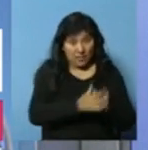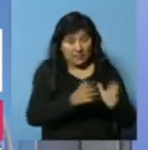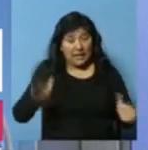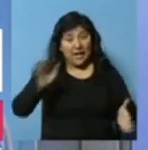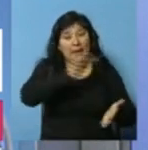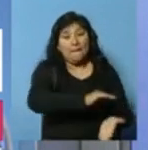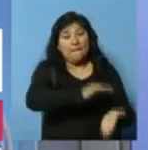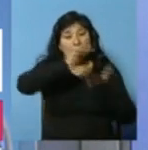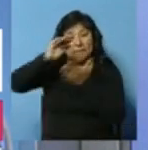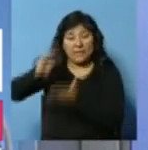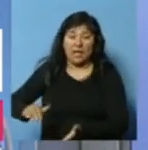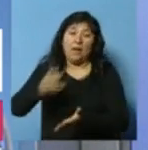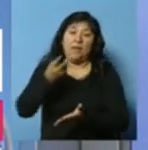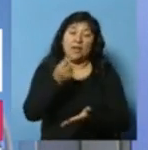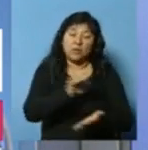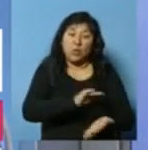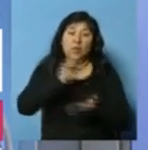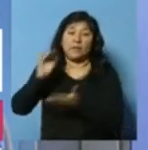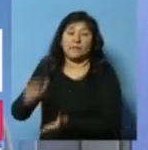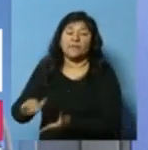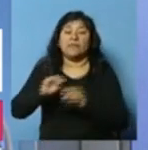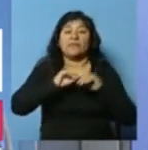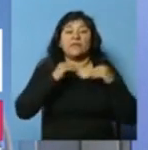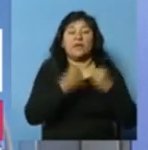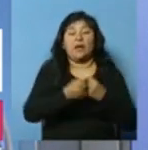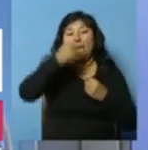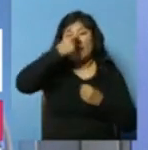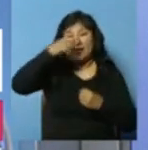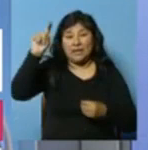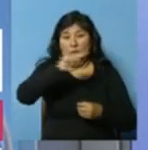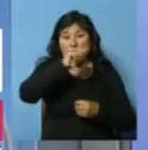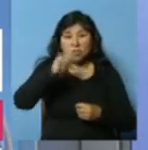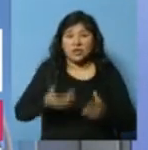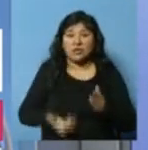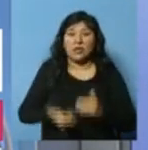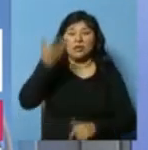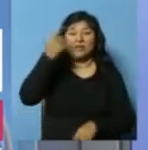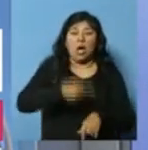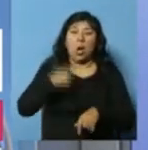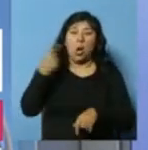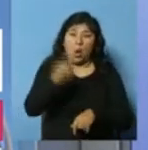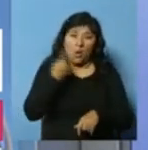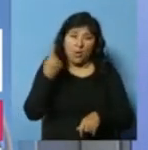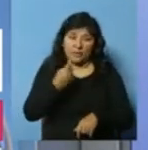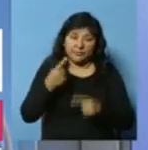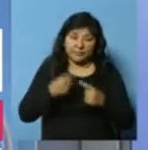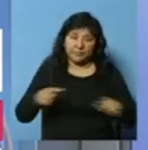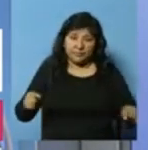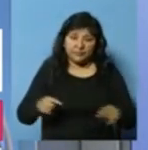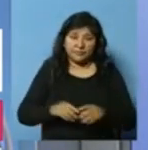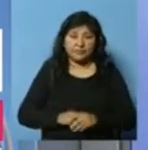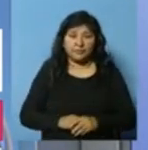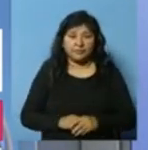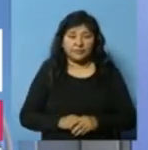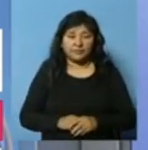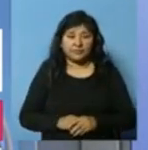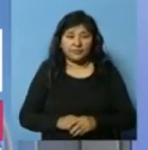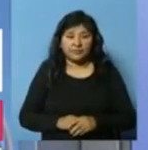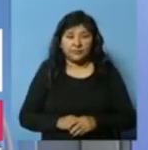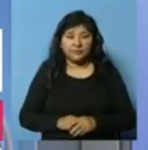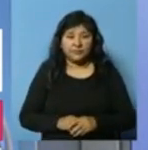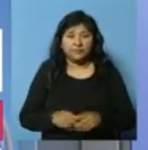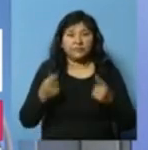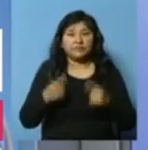incrementó un 20 por ciento de horas con dinero pues todos sabemos que siempre el incremento por la inflación